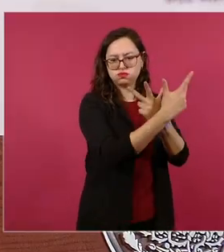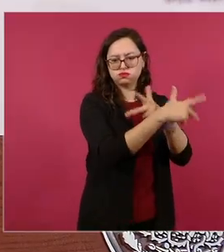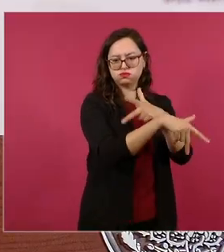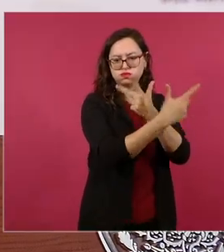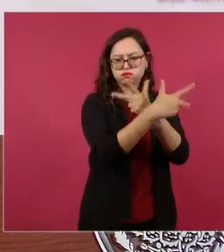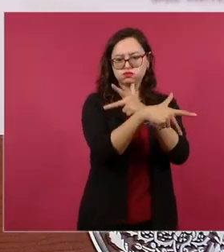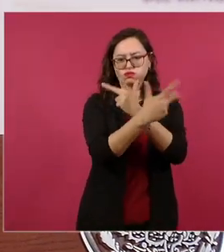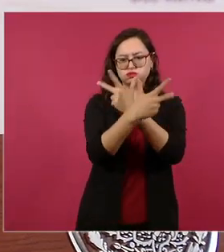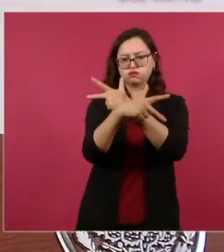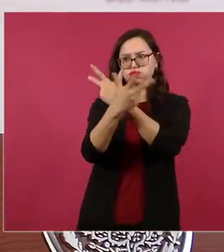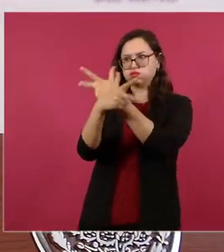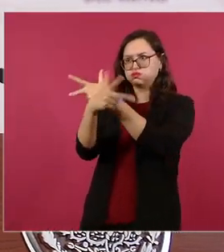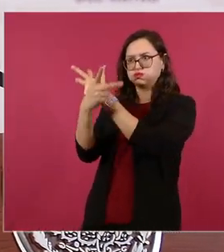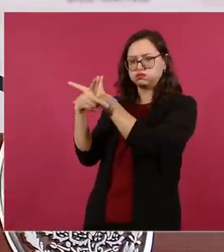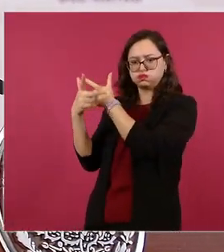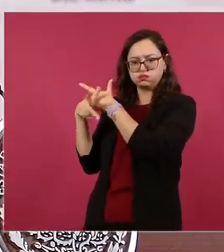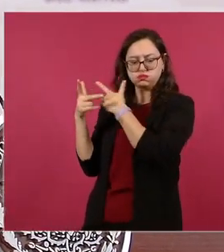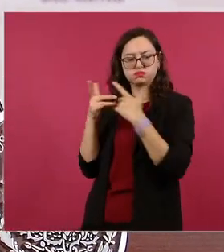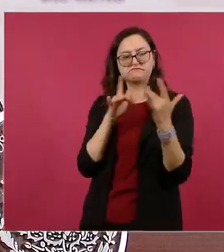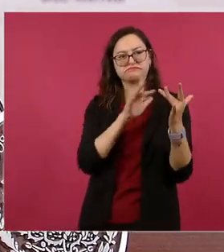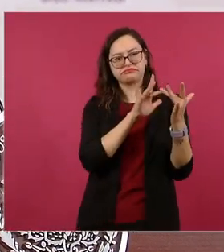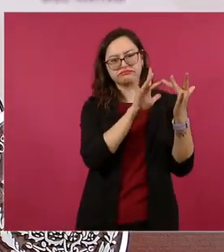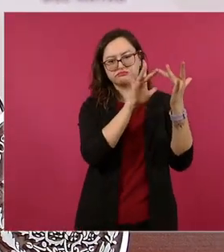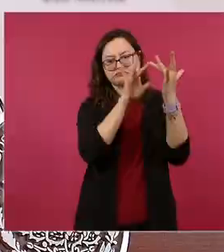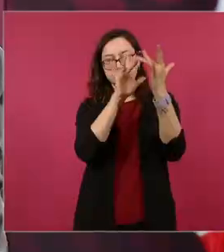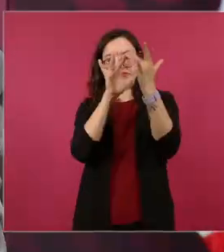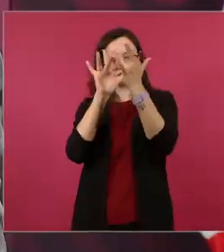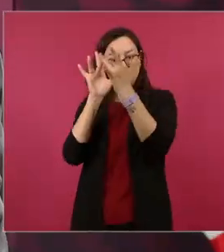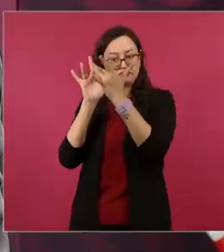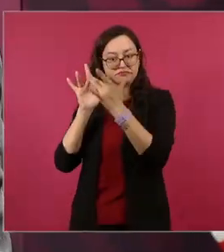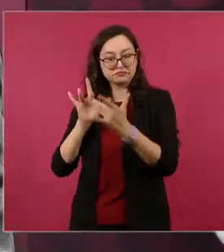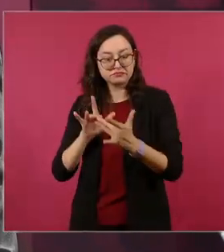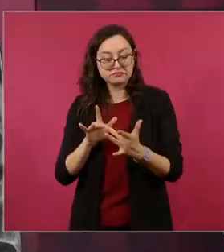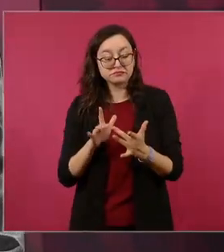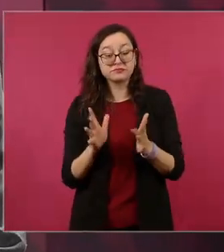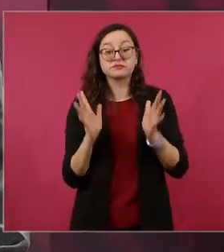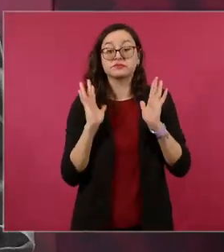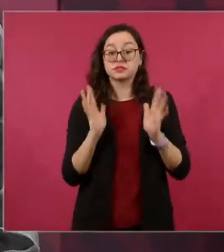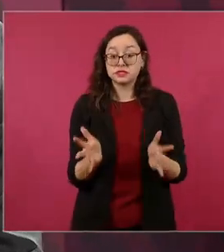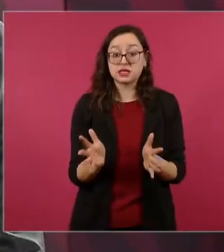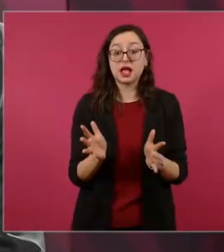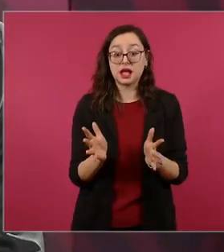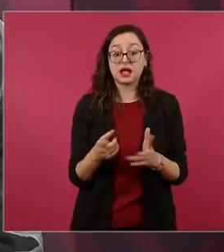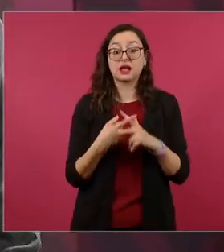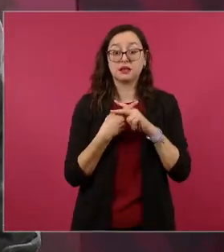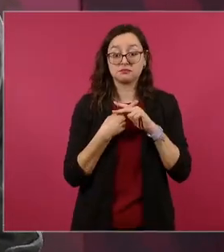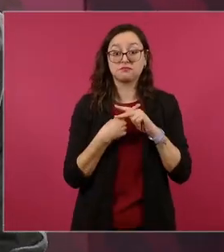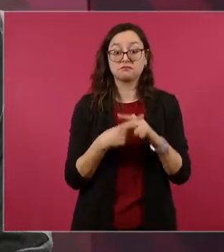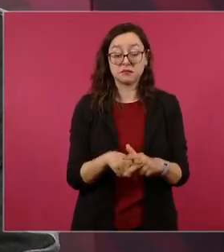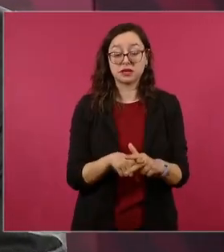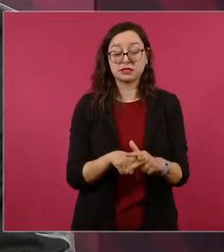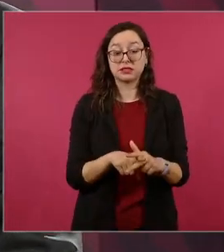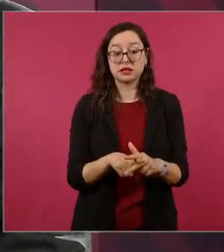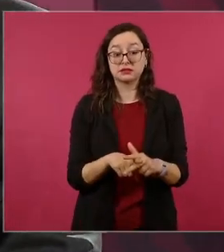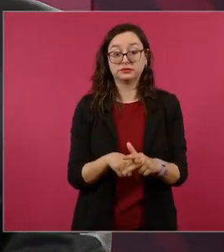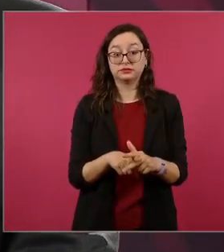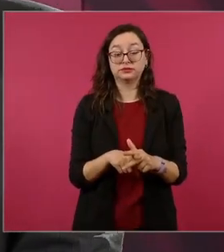mediante videollamadas, porque van a empezarse a entregar los fondos